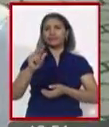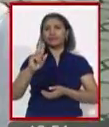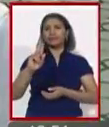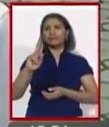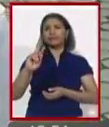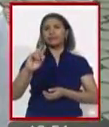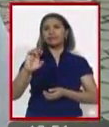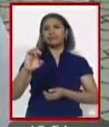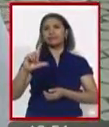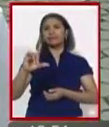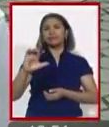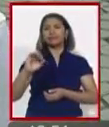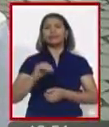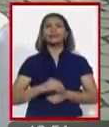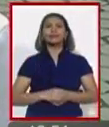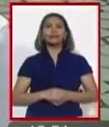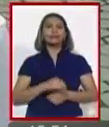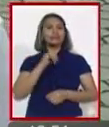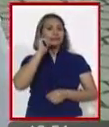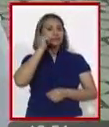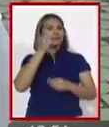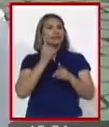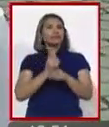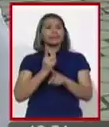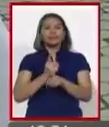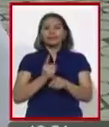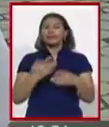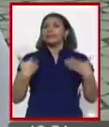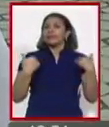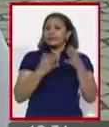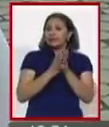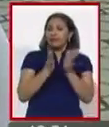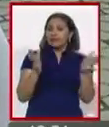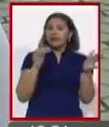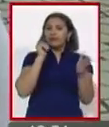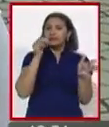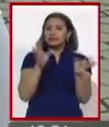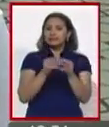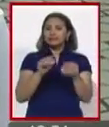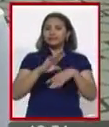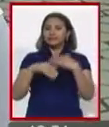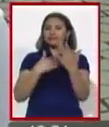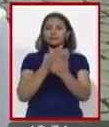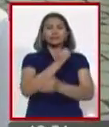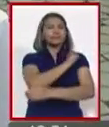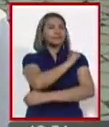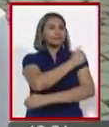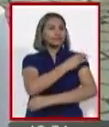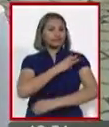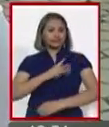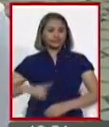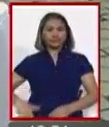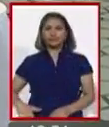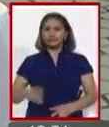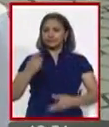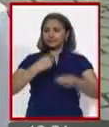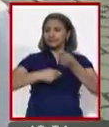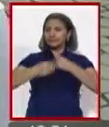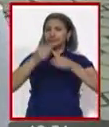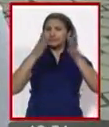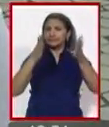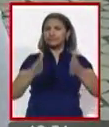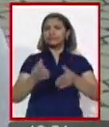ha detallado varios puntos. Mañana justamente tenemos un ampliado general abierto donde van a estar las autoridades municipales y los comerciantes que